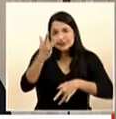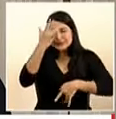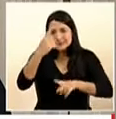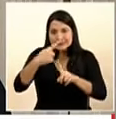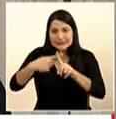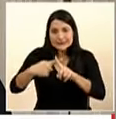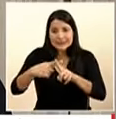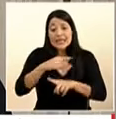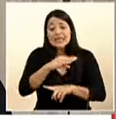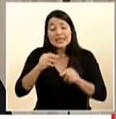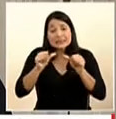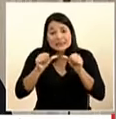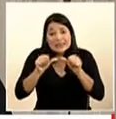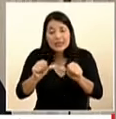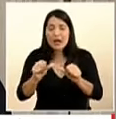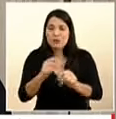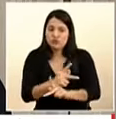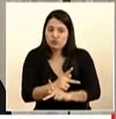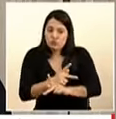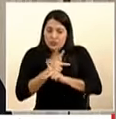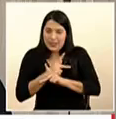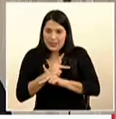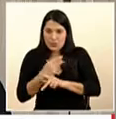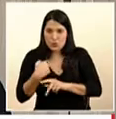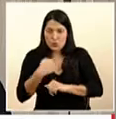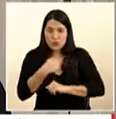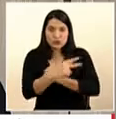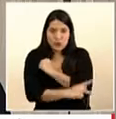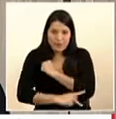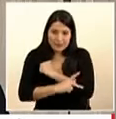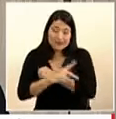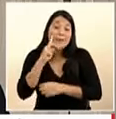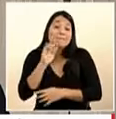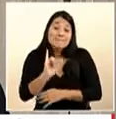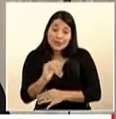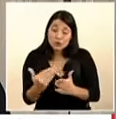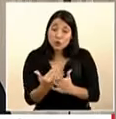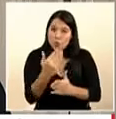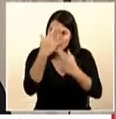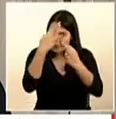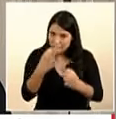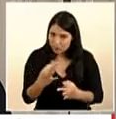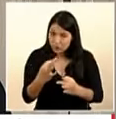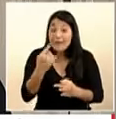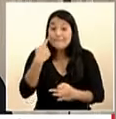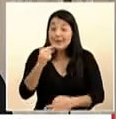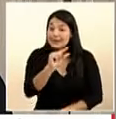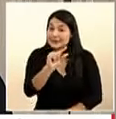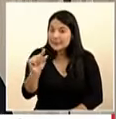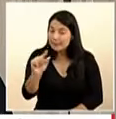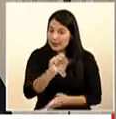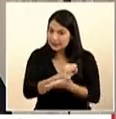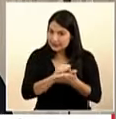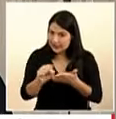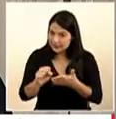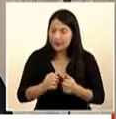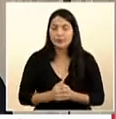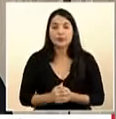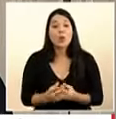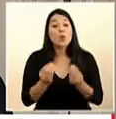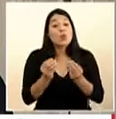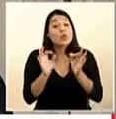país protegiéndonos eso es lo que buscan estas medidas en el marco de la semana santa muy importante